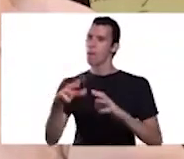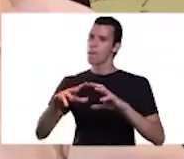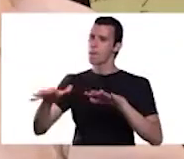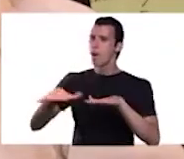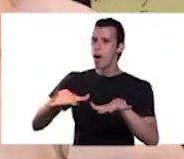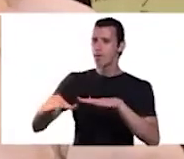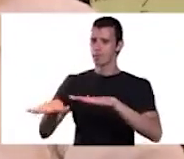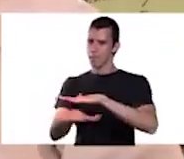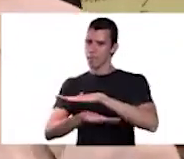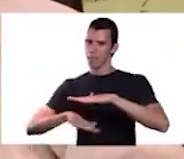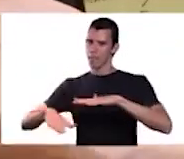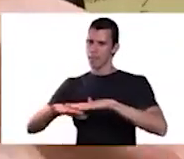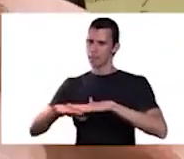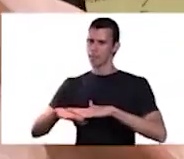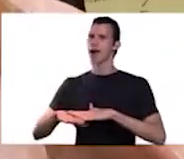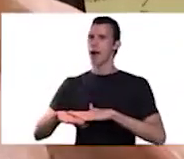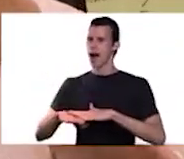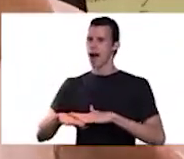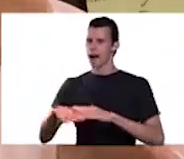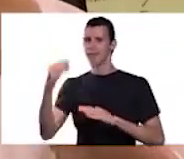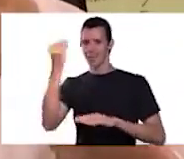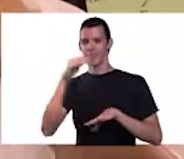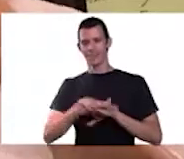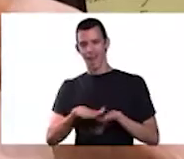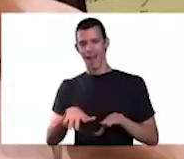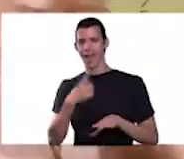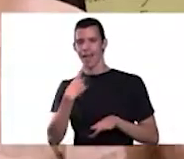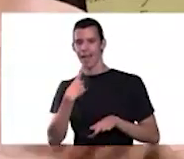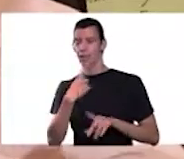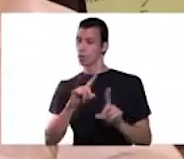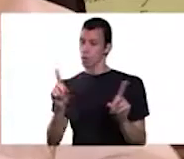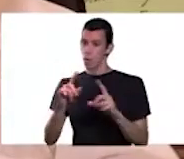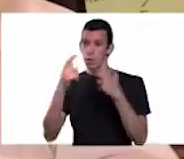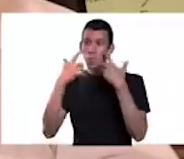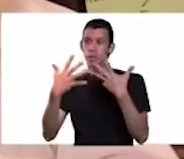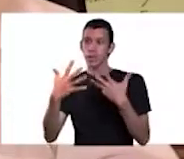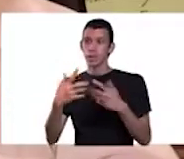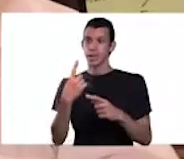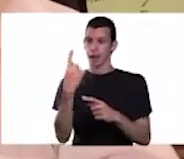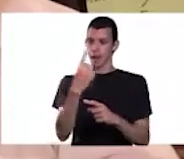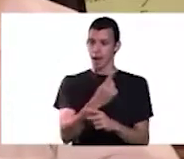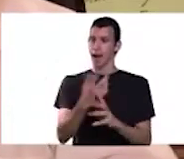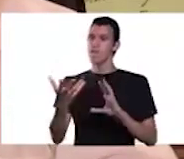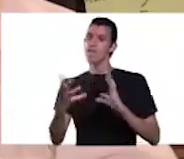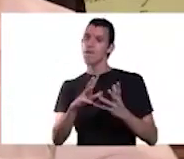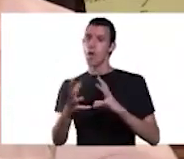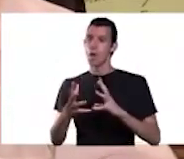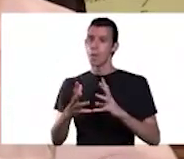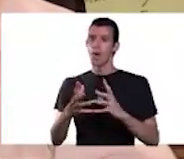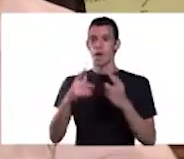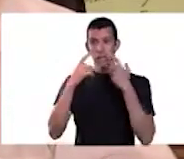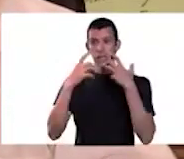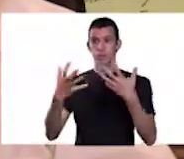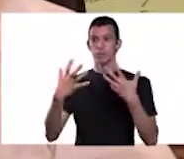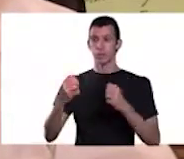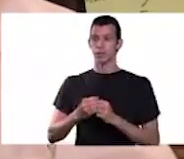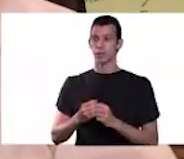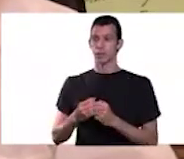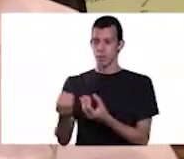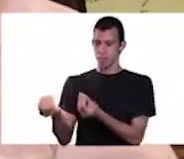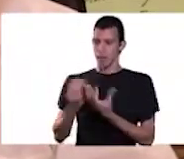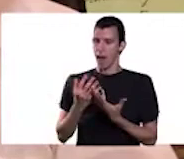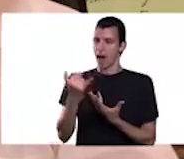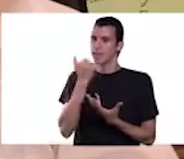las consecuencias que se derivan de ambos movimientos, que por supuesto tienen una gran